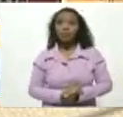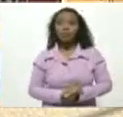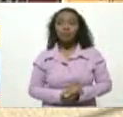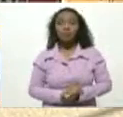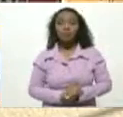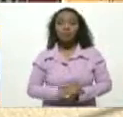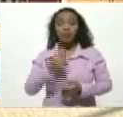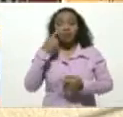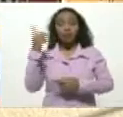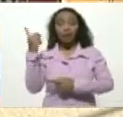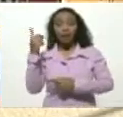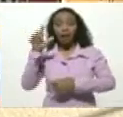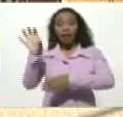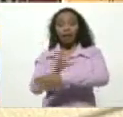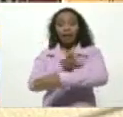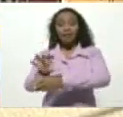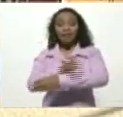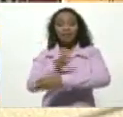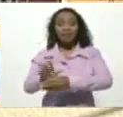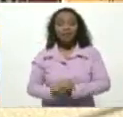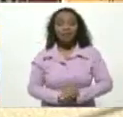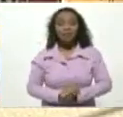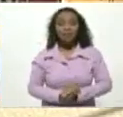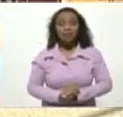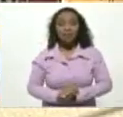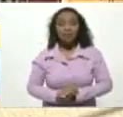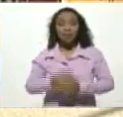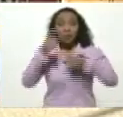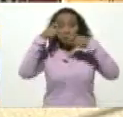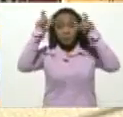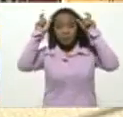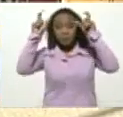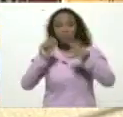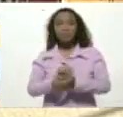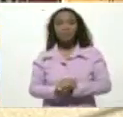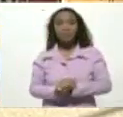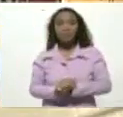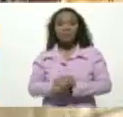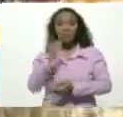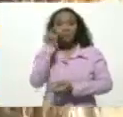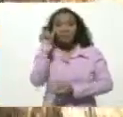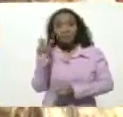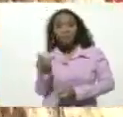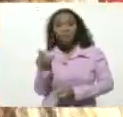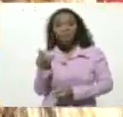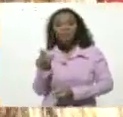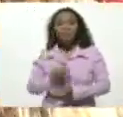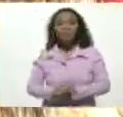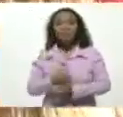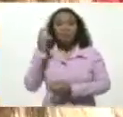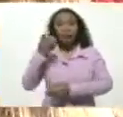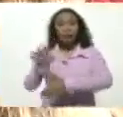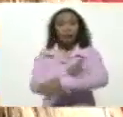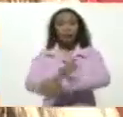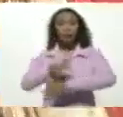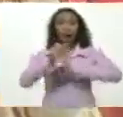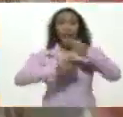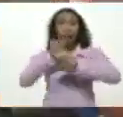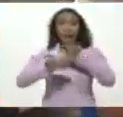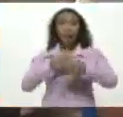Ah, la canción aquella, Alfred Nazaré, Márquez, Uribito. ¿Se acuerdan de esa canción que hicieron